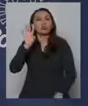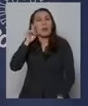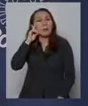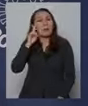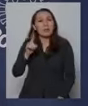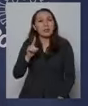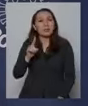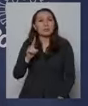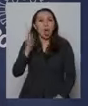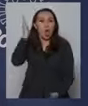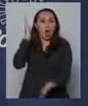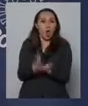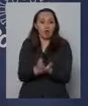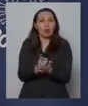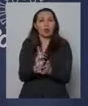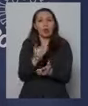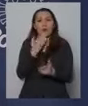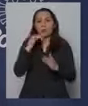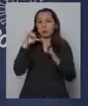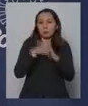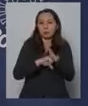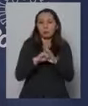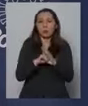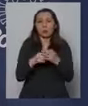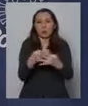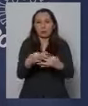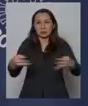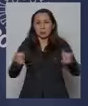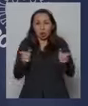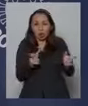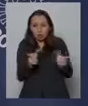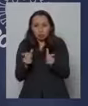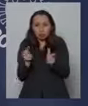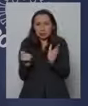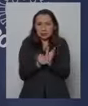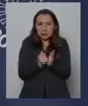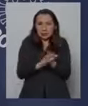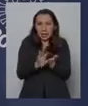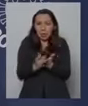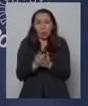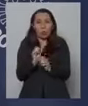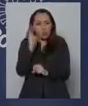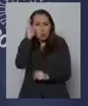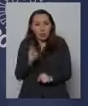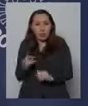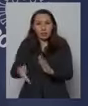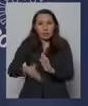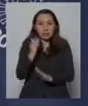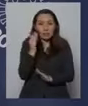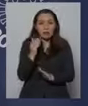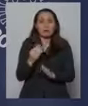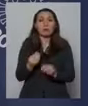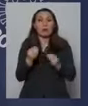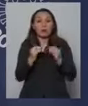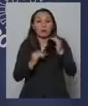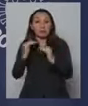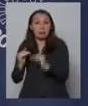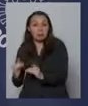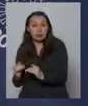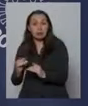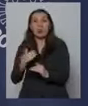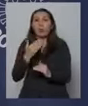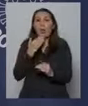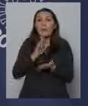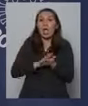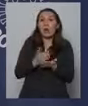solamente son las obligatorias, cuarentenas, cordones, aduanas, restricción de salir, estén teniendo un efecto, sino que también